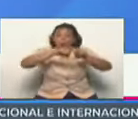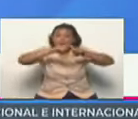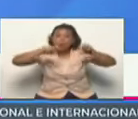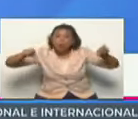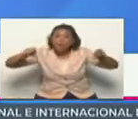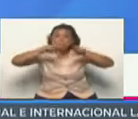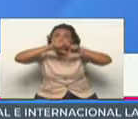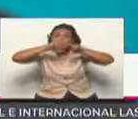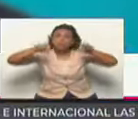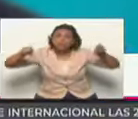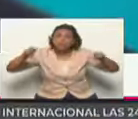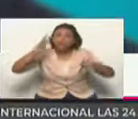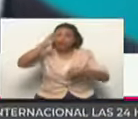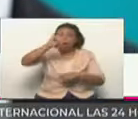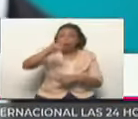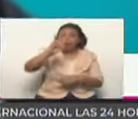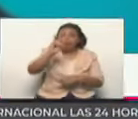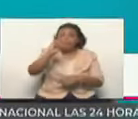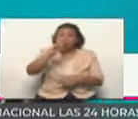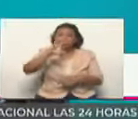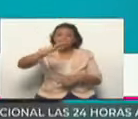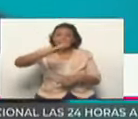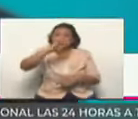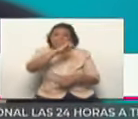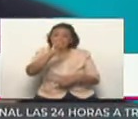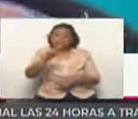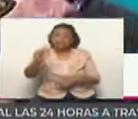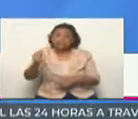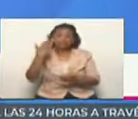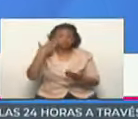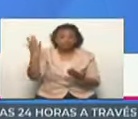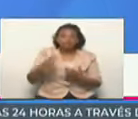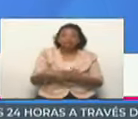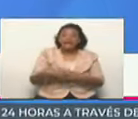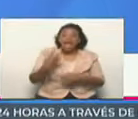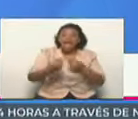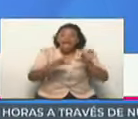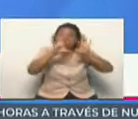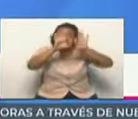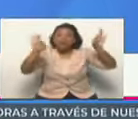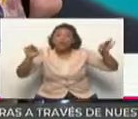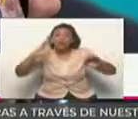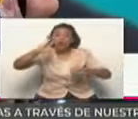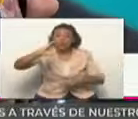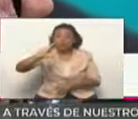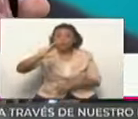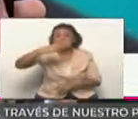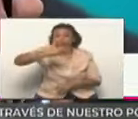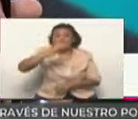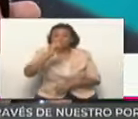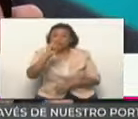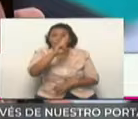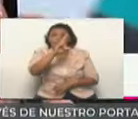carupanera. La morcilla. El chorizo parrillero.